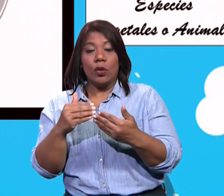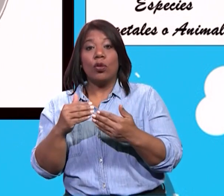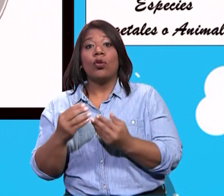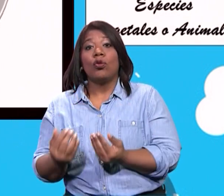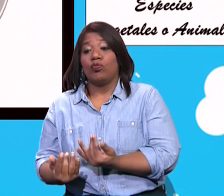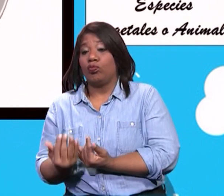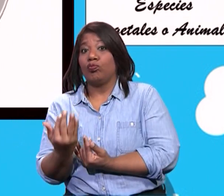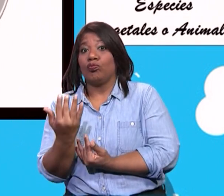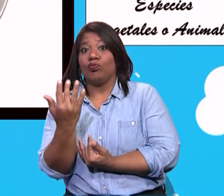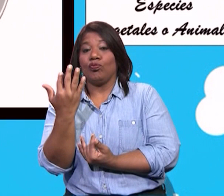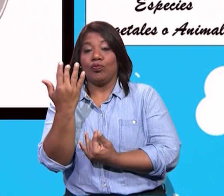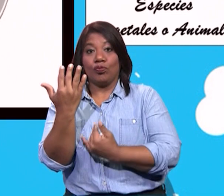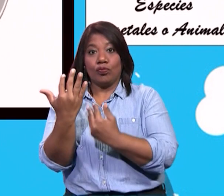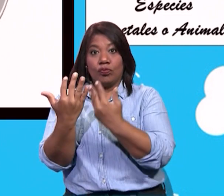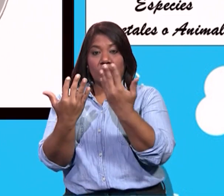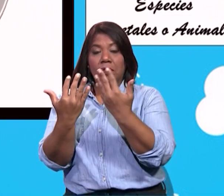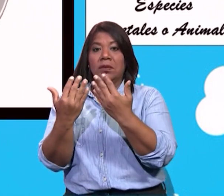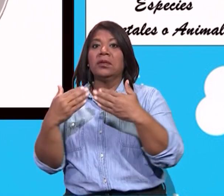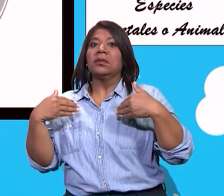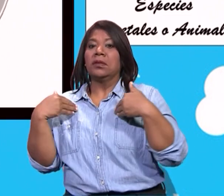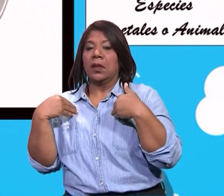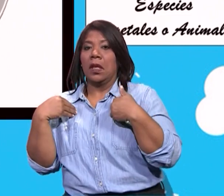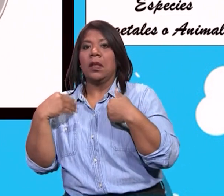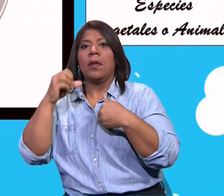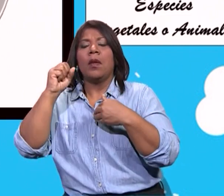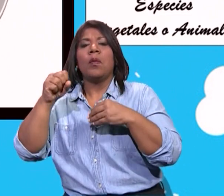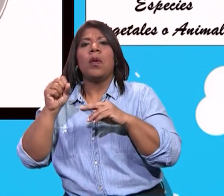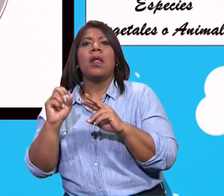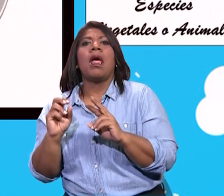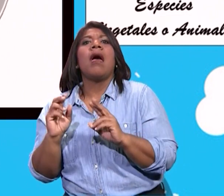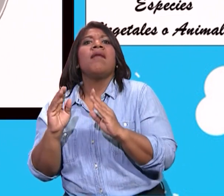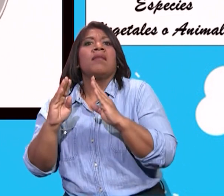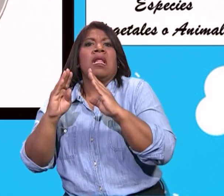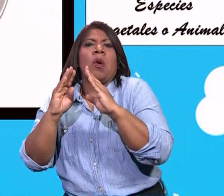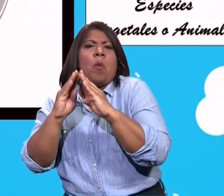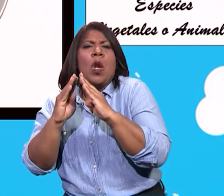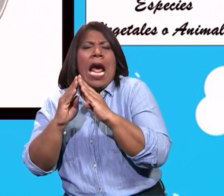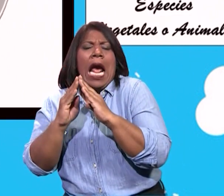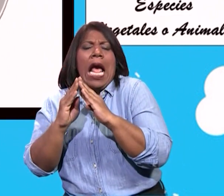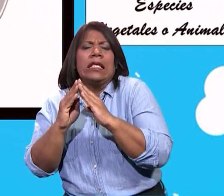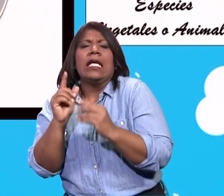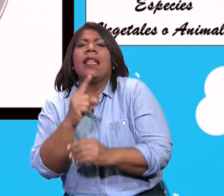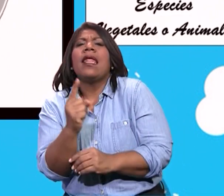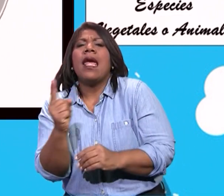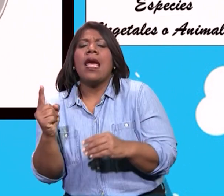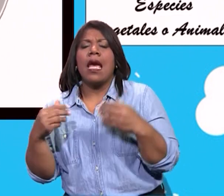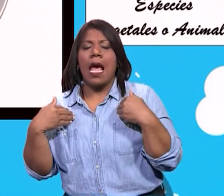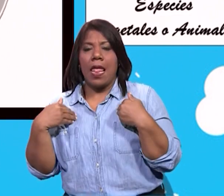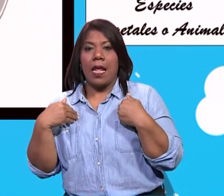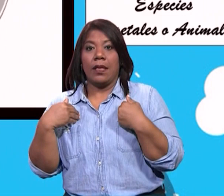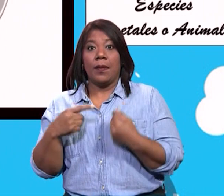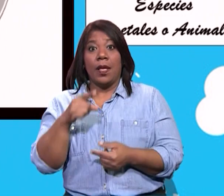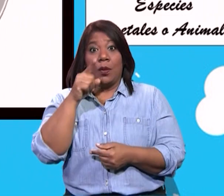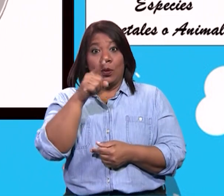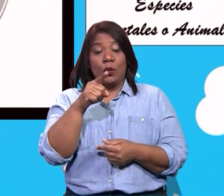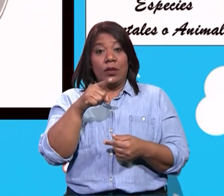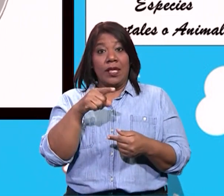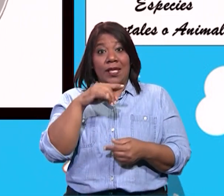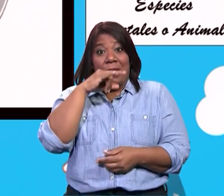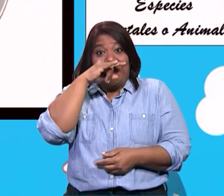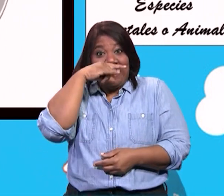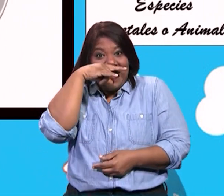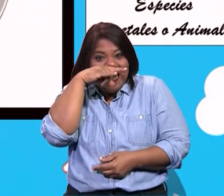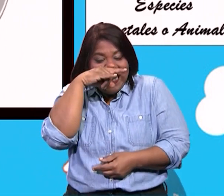planta dentro de su comunidad. Muy bien, entonces tenemos que tener claro, mis pequeños